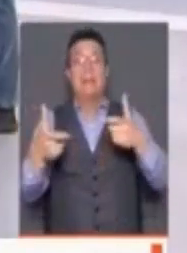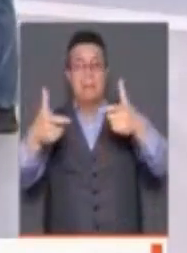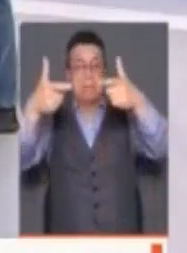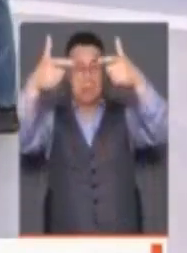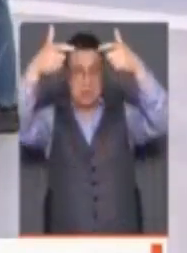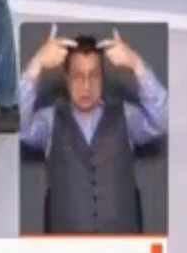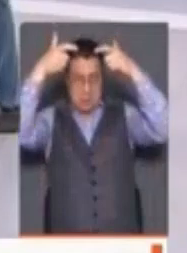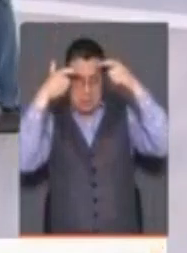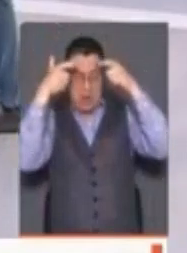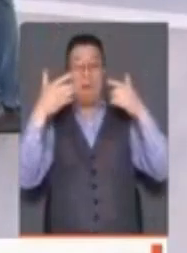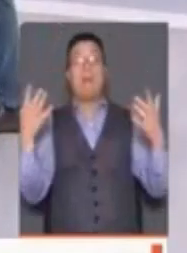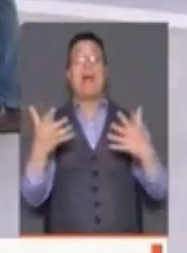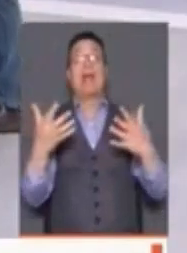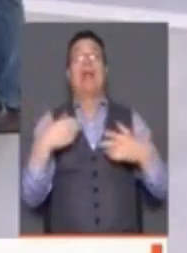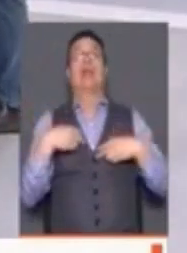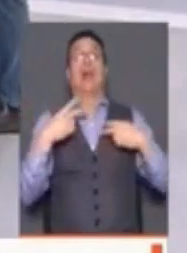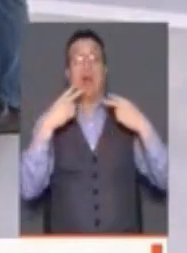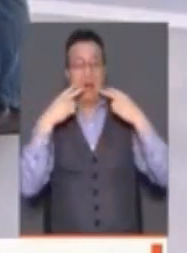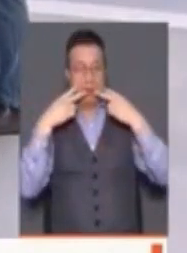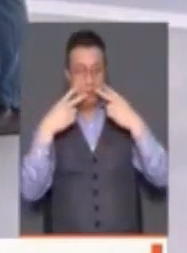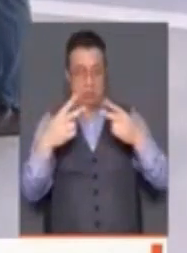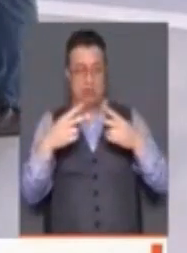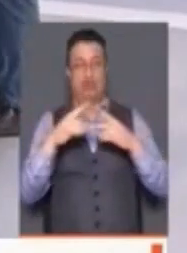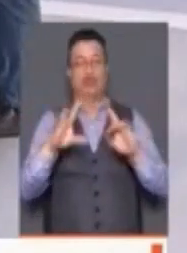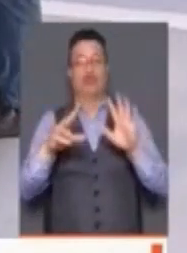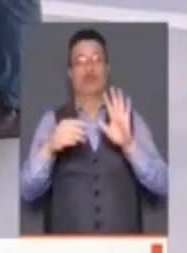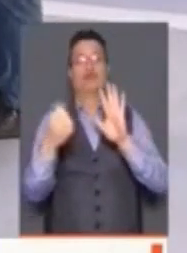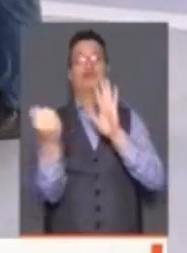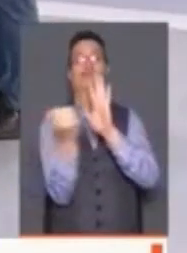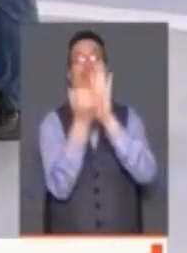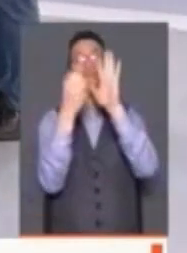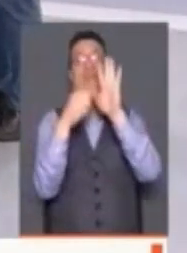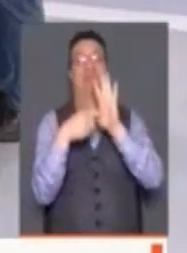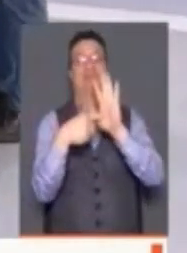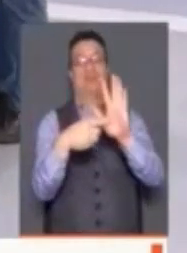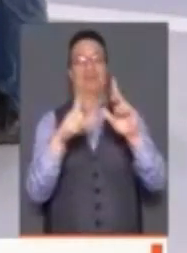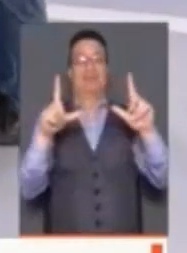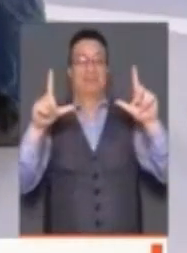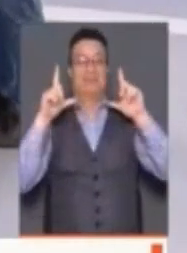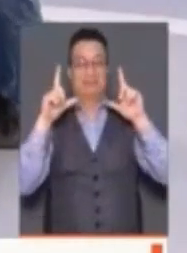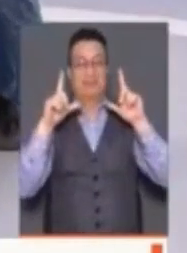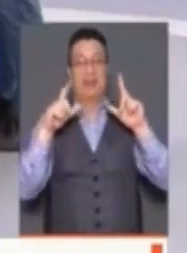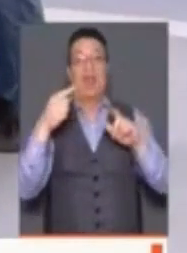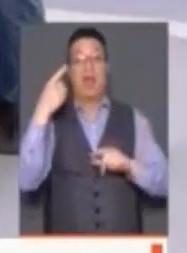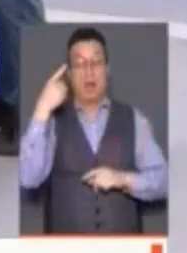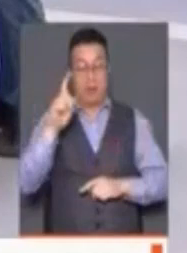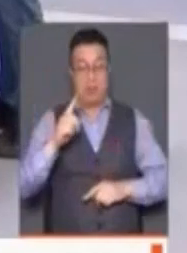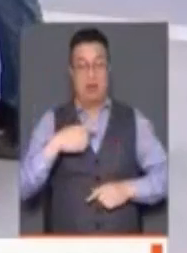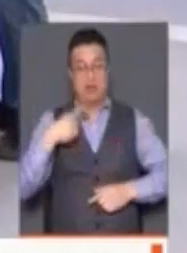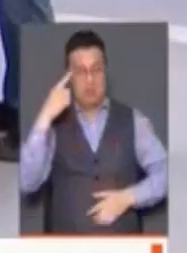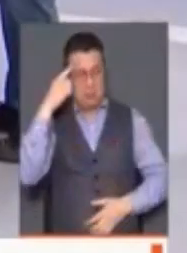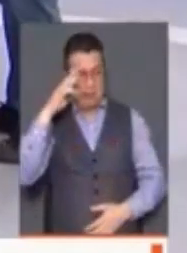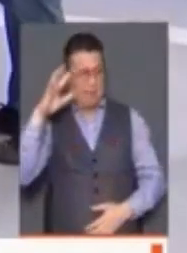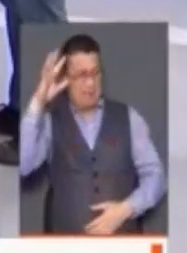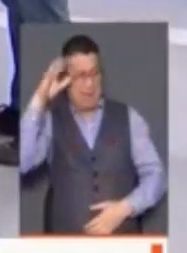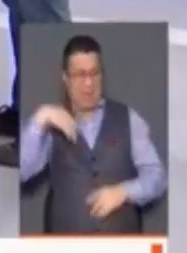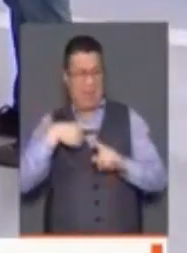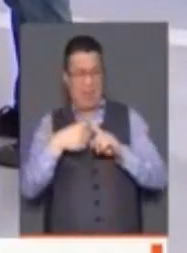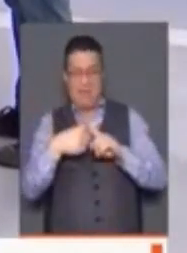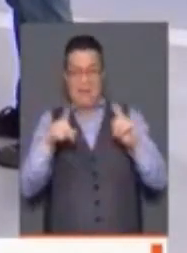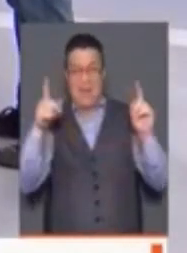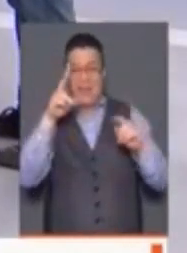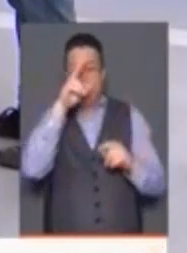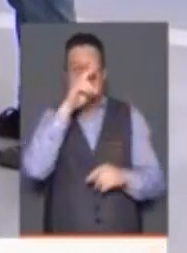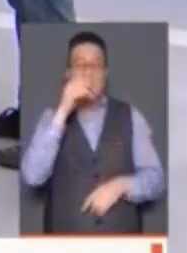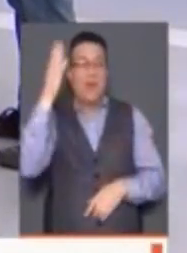es visualizar uh-huh. el simbolismo de la monarquía. O sea, algo que es intangible, algo que nos cuesta imaginarnos, este cuento de hadas que viene de la